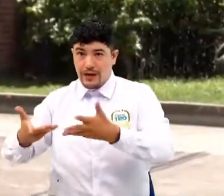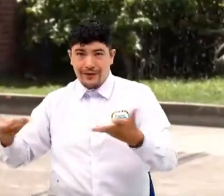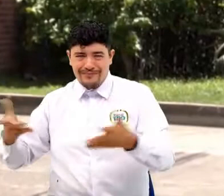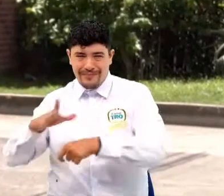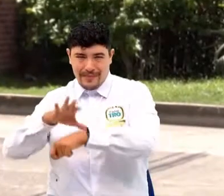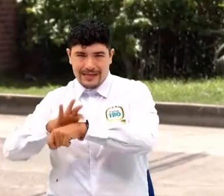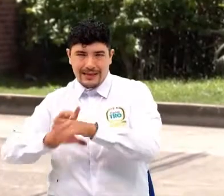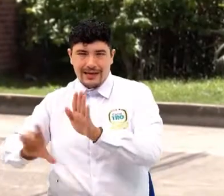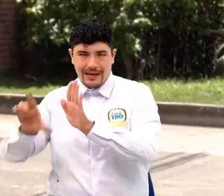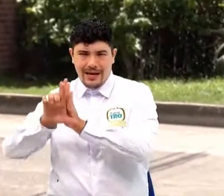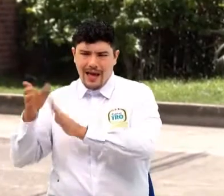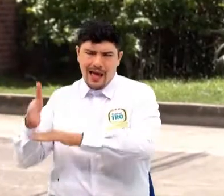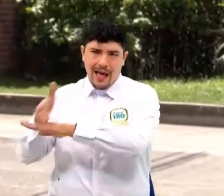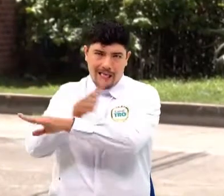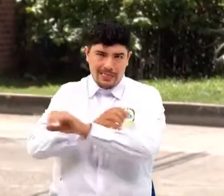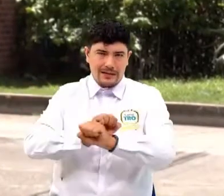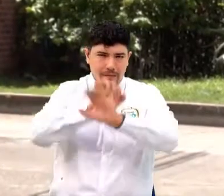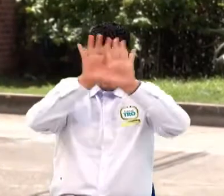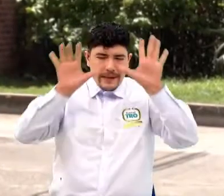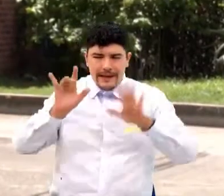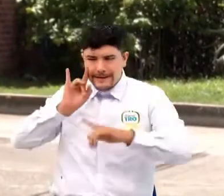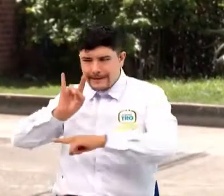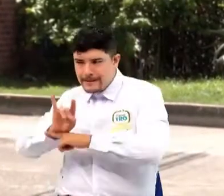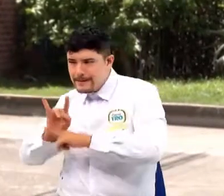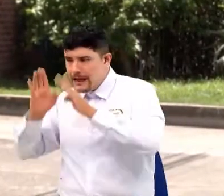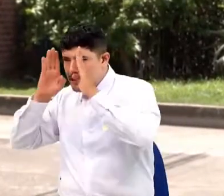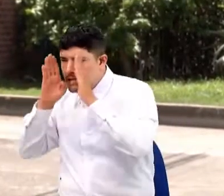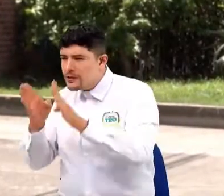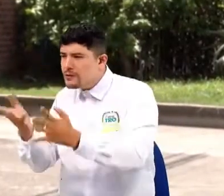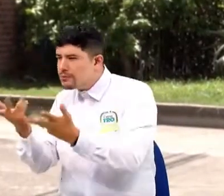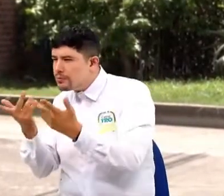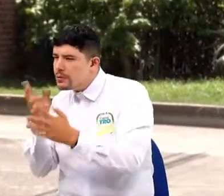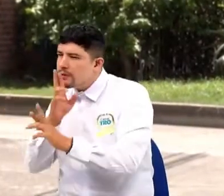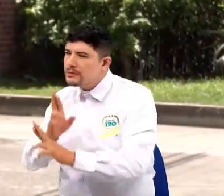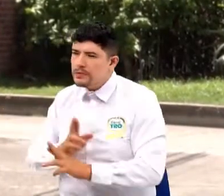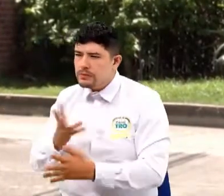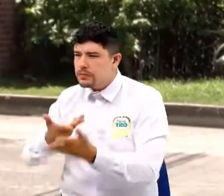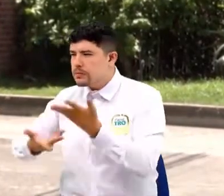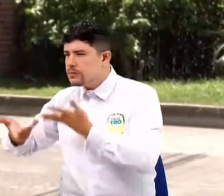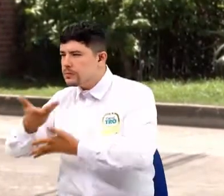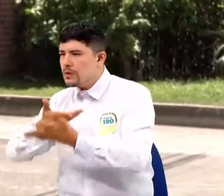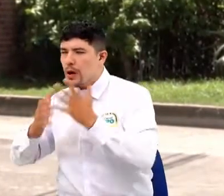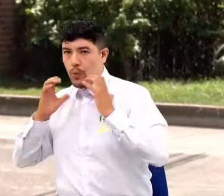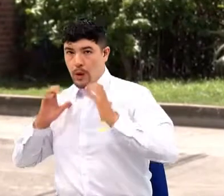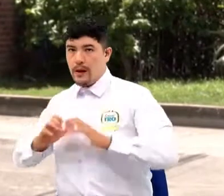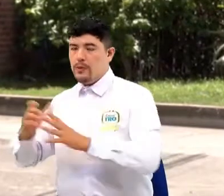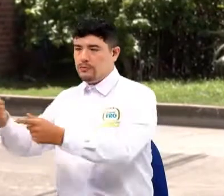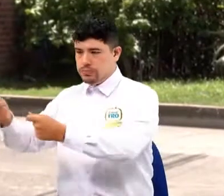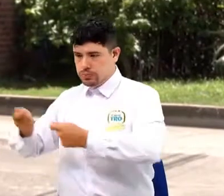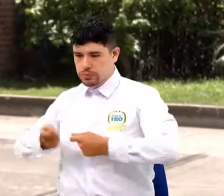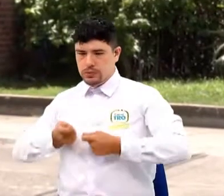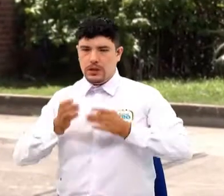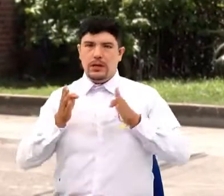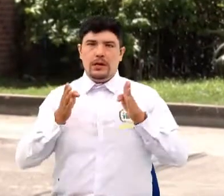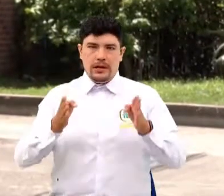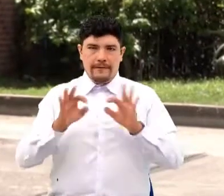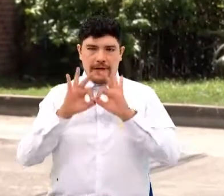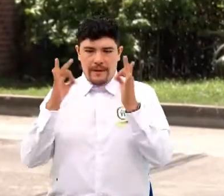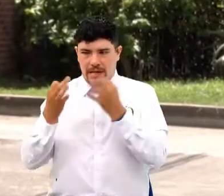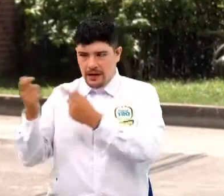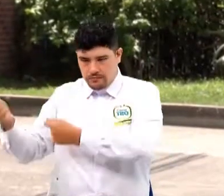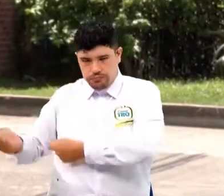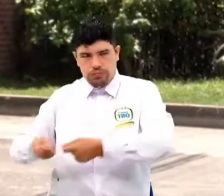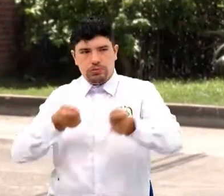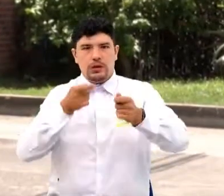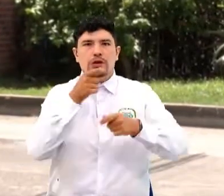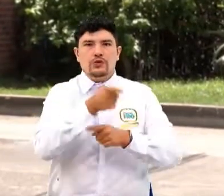entrega del cuerpo, de los restos mortales de nuestra compañera Luzdari Surmay, para que precisamente pues, su familia pueda llevársela a su pueblo